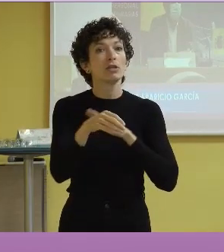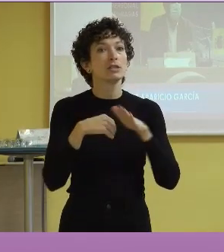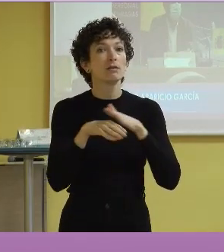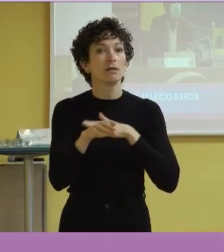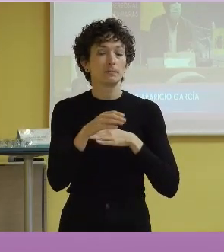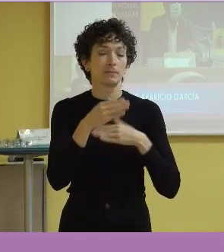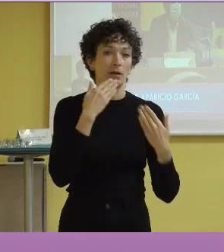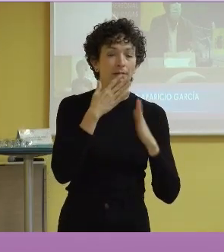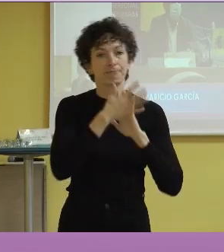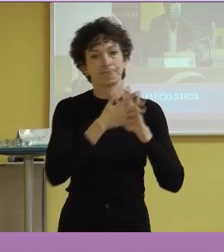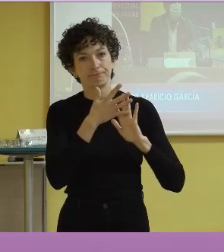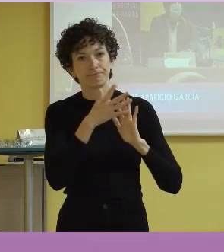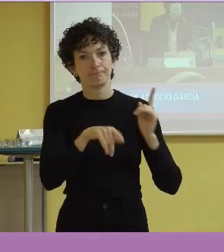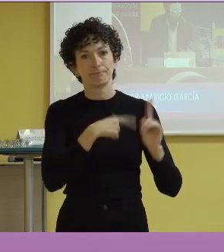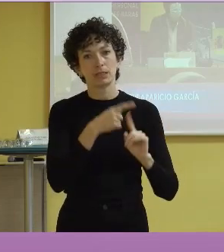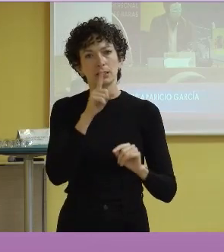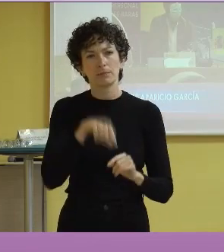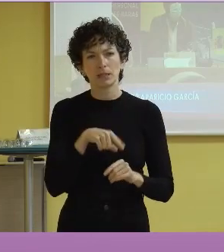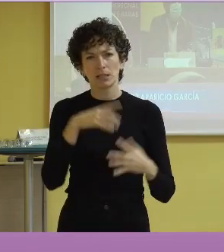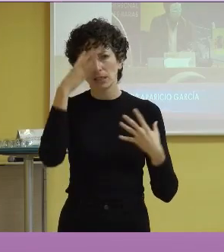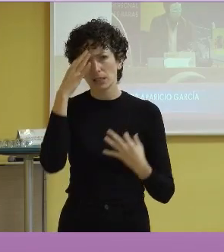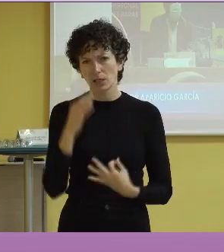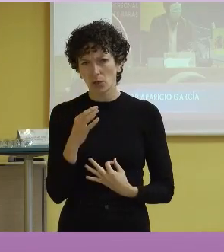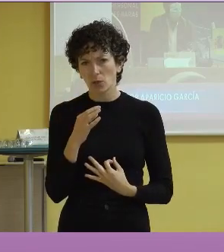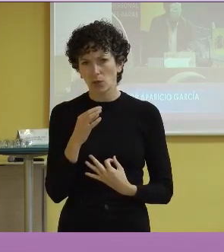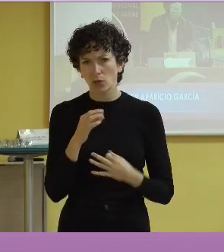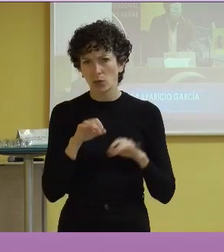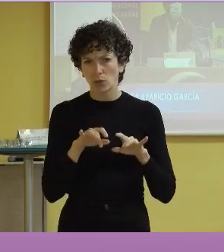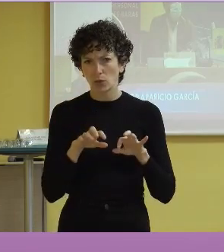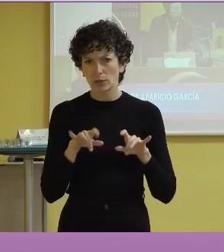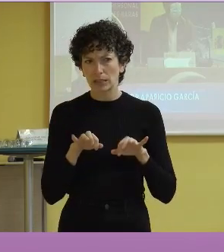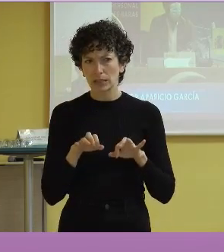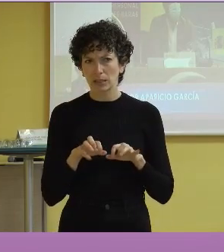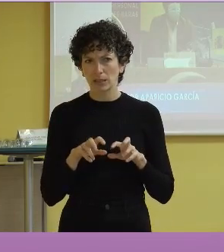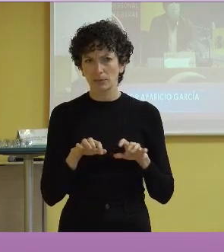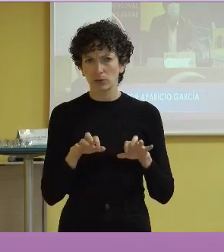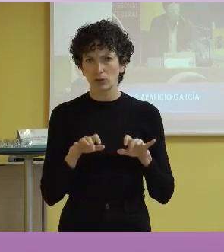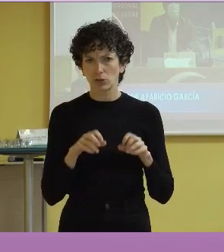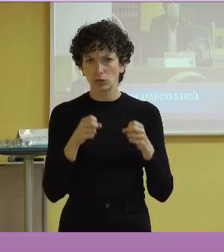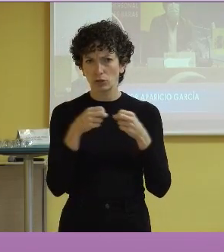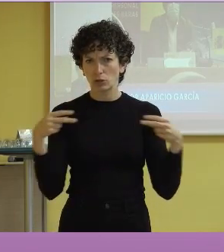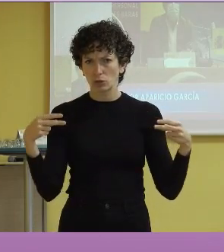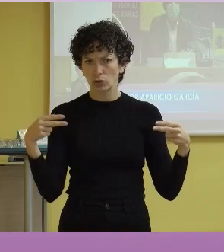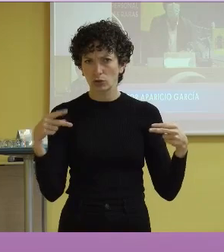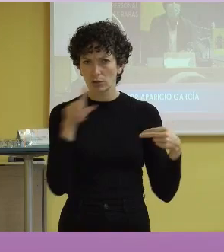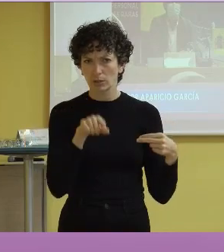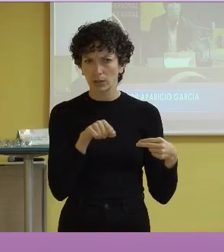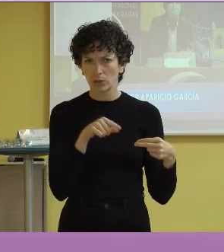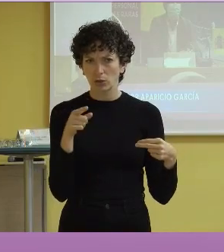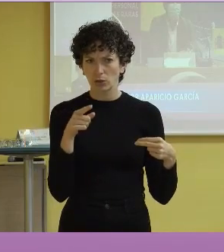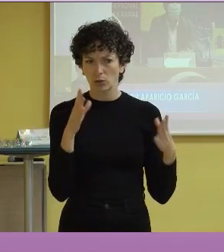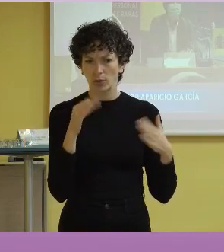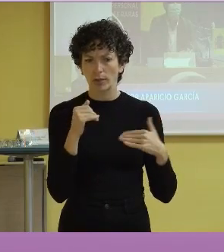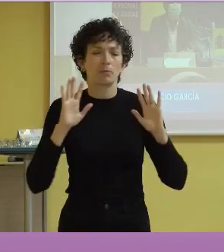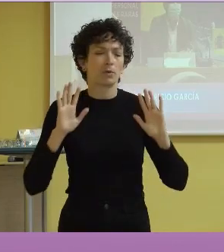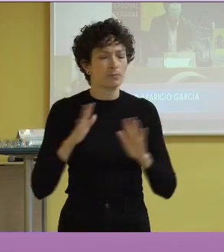lengua de signos y a través de, si no me equivoco, la transcripción. No sé si hay transcripción, no hay transcripción, bueno, pues de